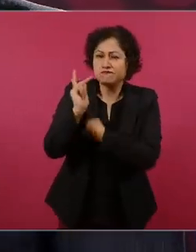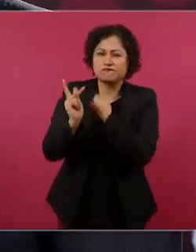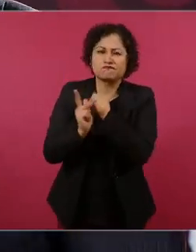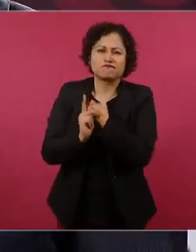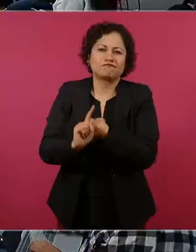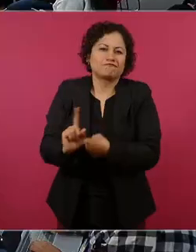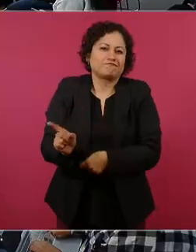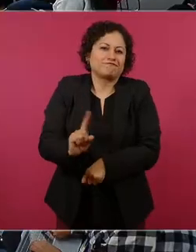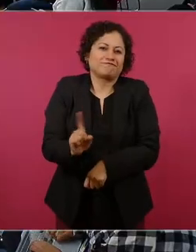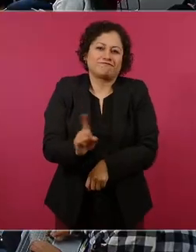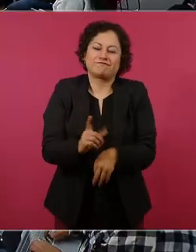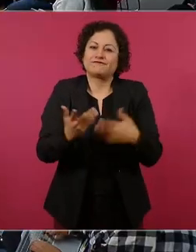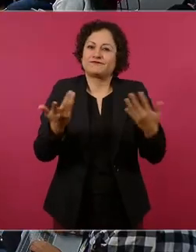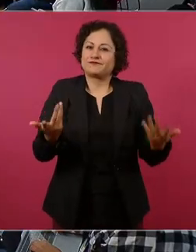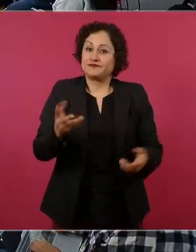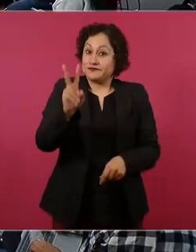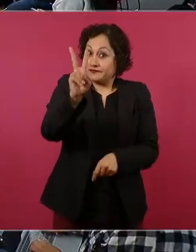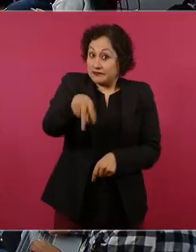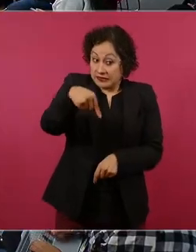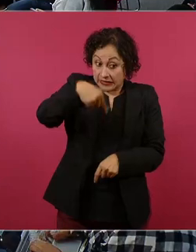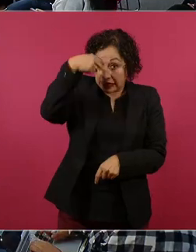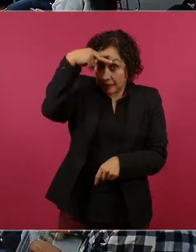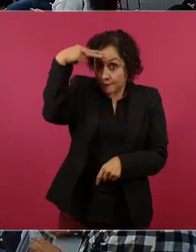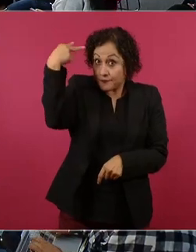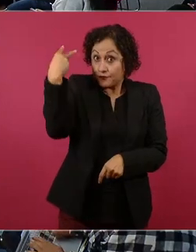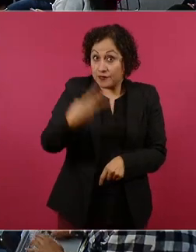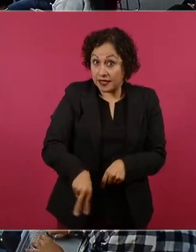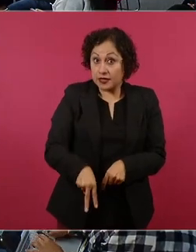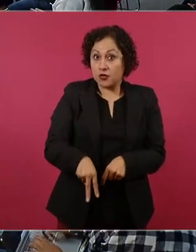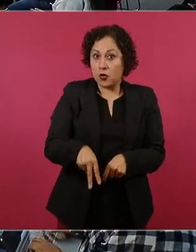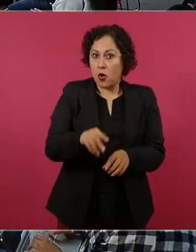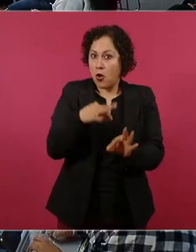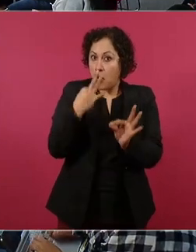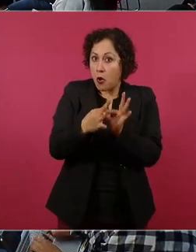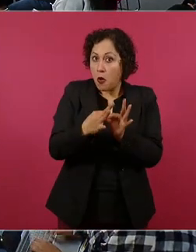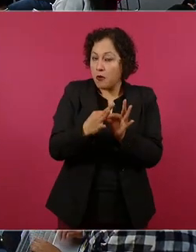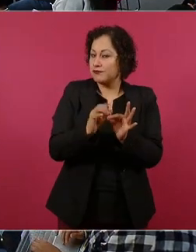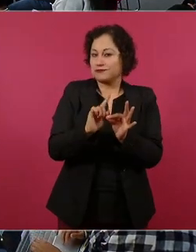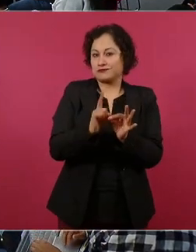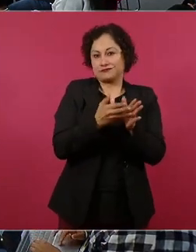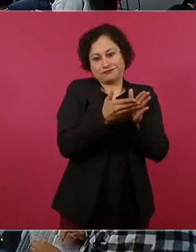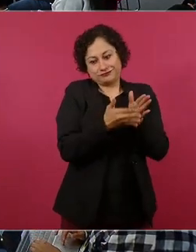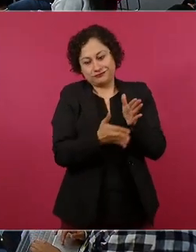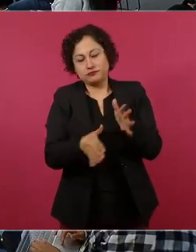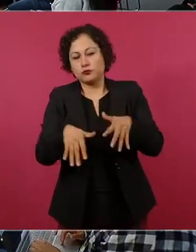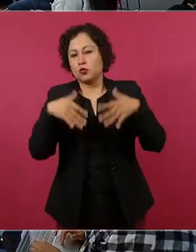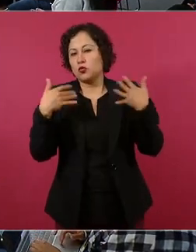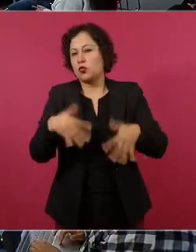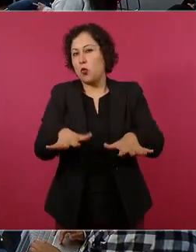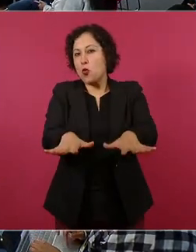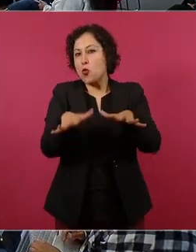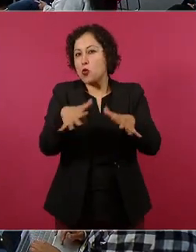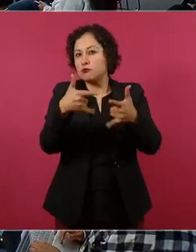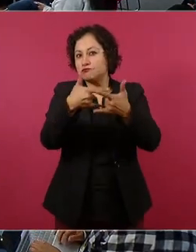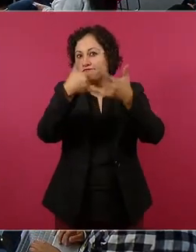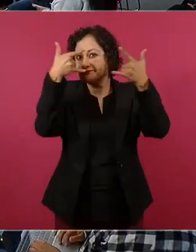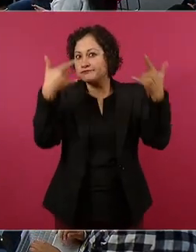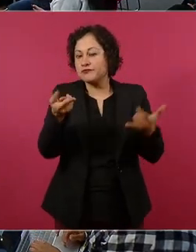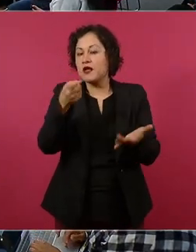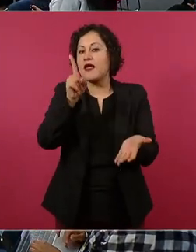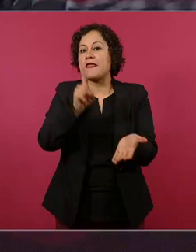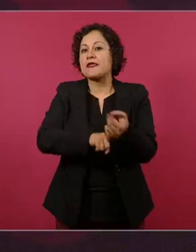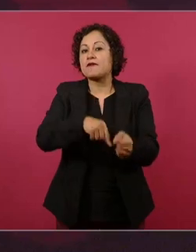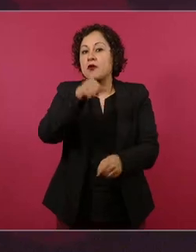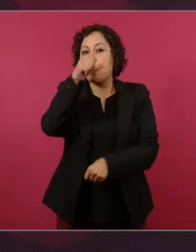es tan extraordinaria nuestra historia que tenemos a Juárez y a los liberales. Eso en ninguna parte